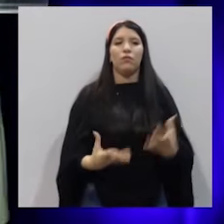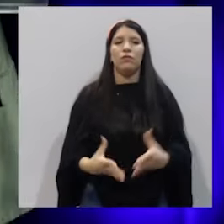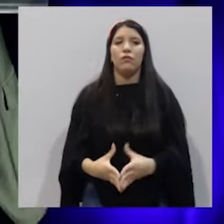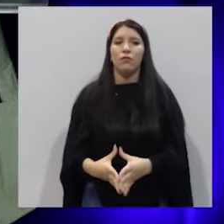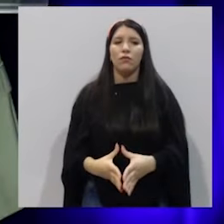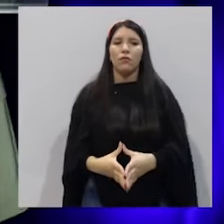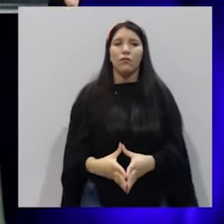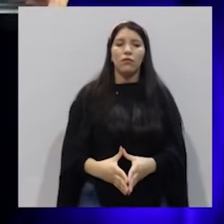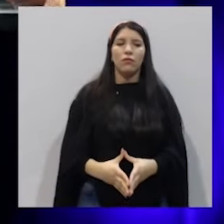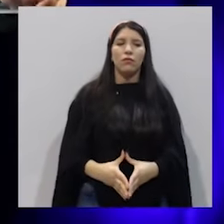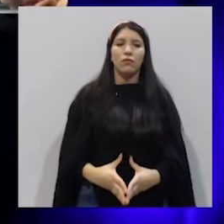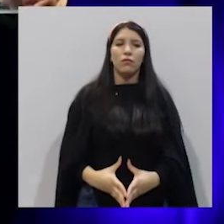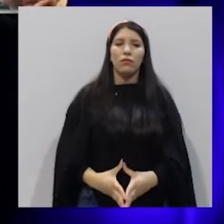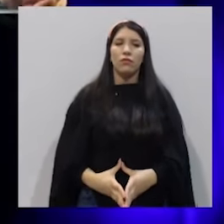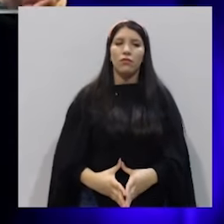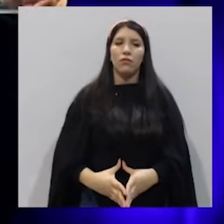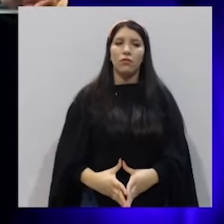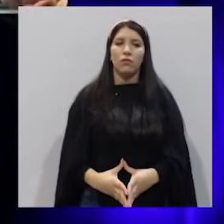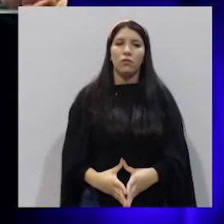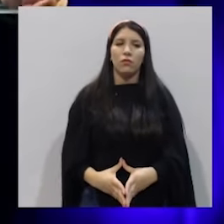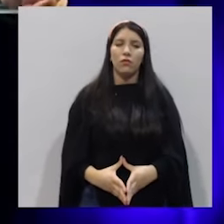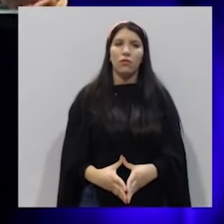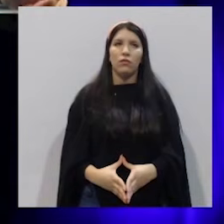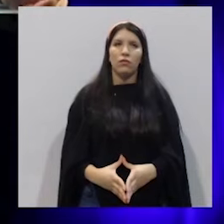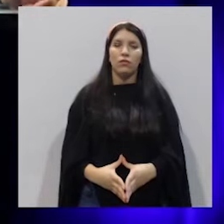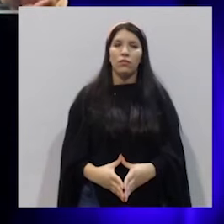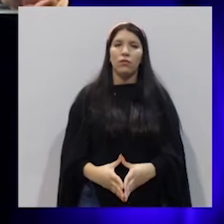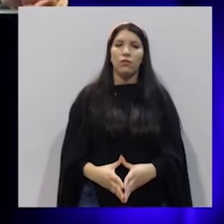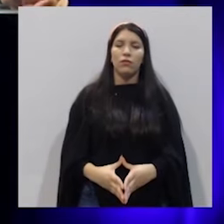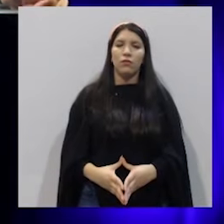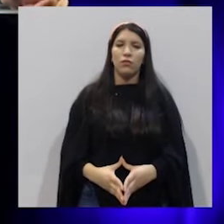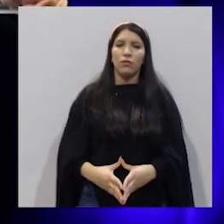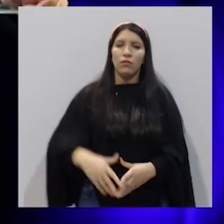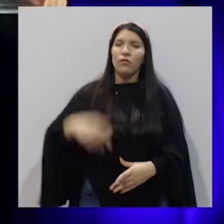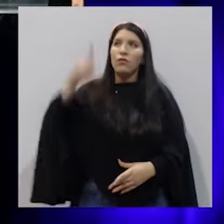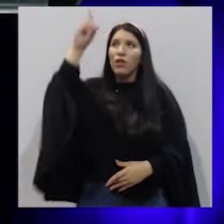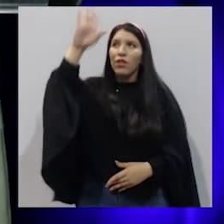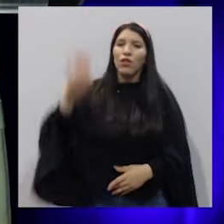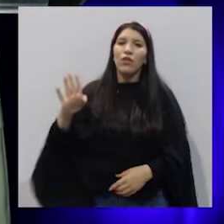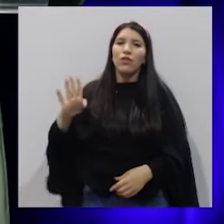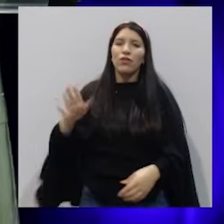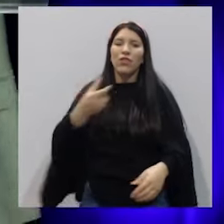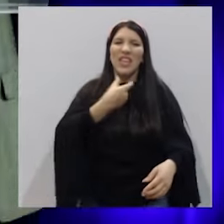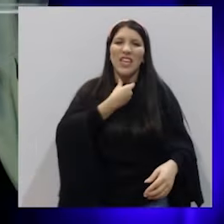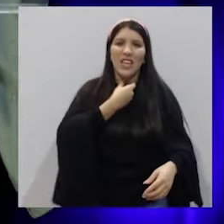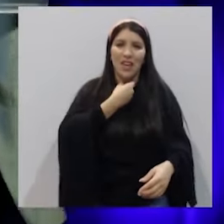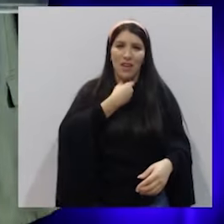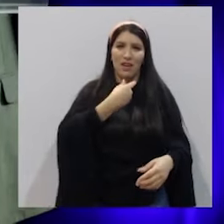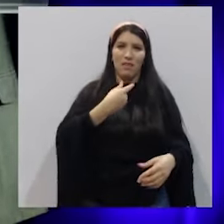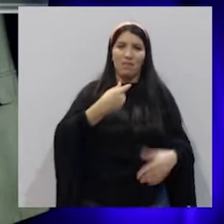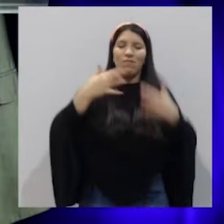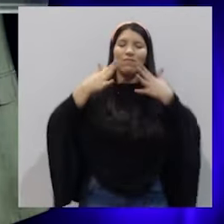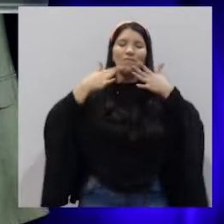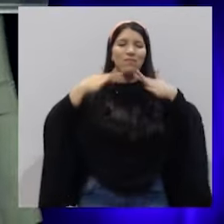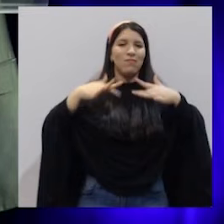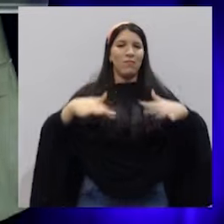señor nos quiere dar pero lo que tenemos que hacer nosotros él no lo va a hacer por eso decía recién dios ya hizo la